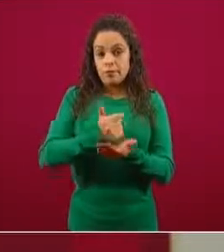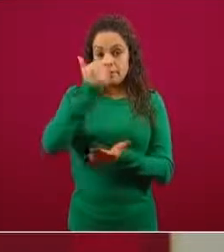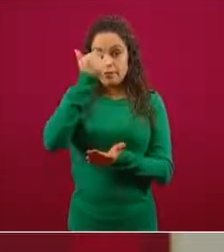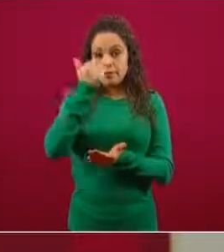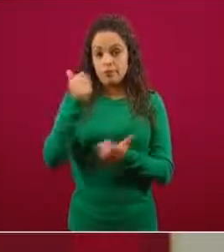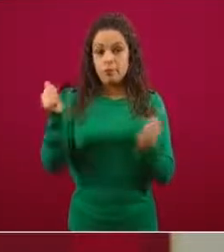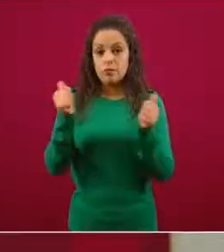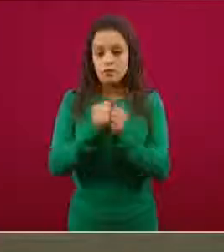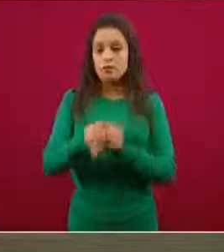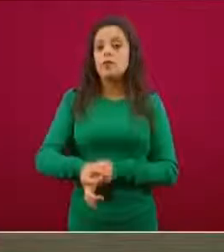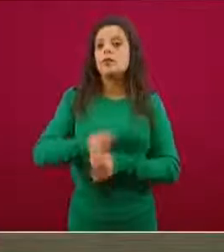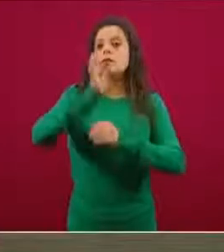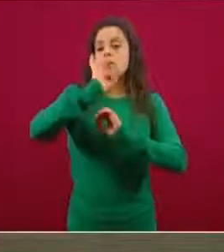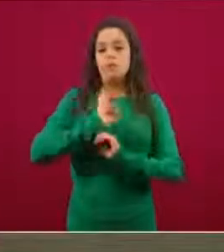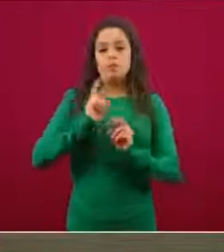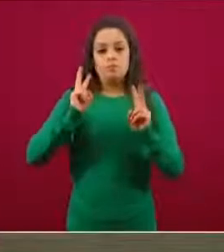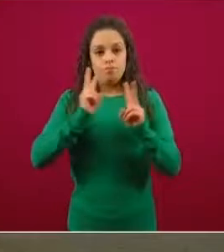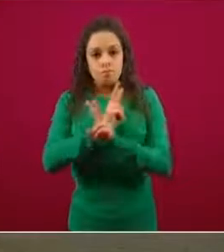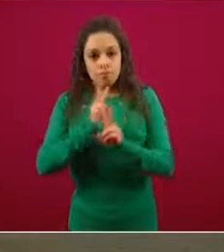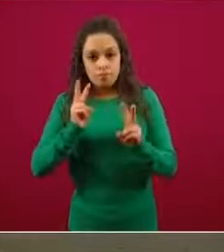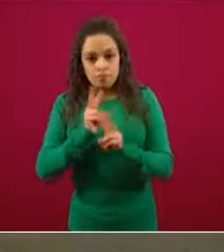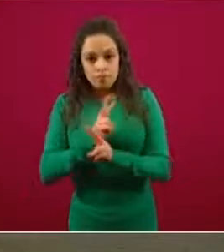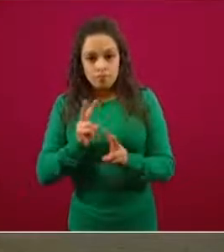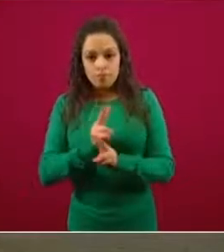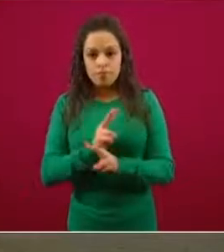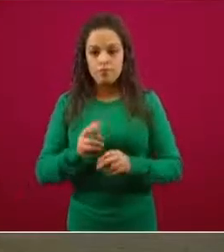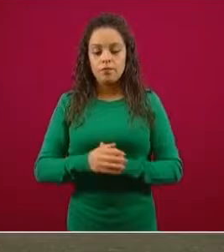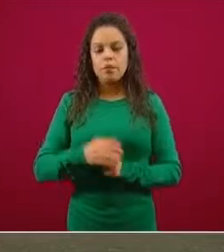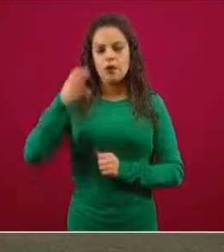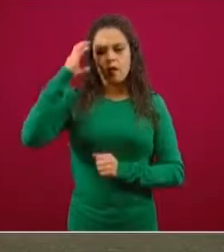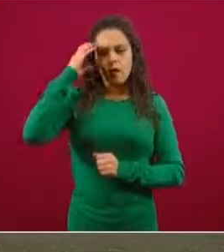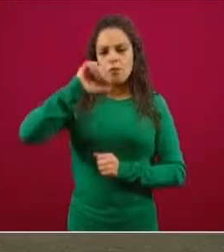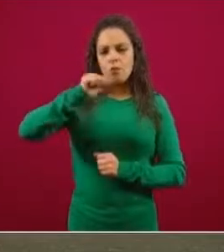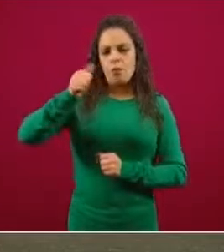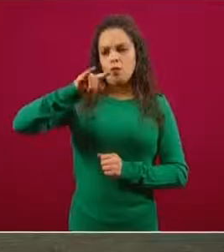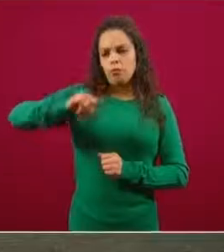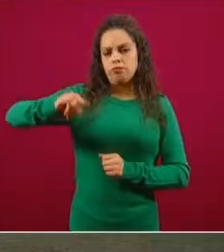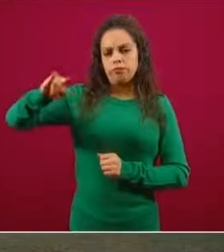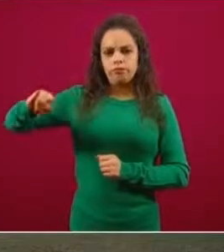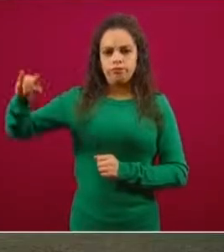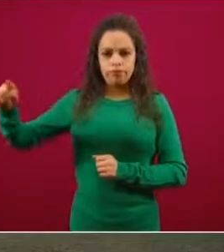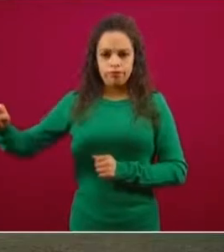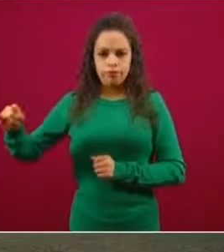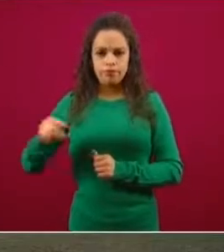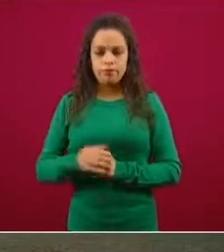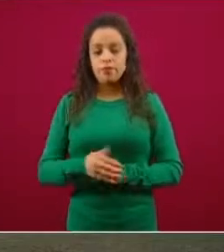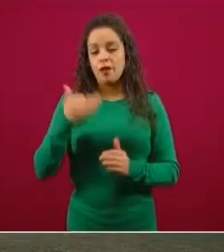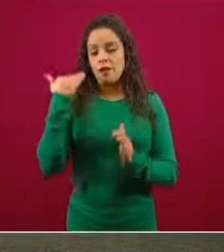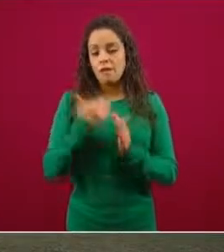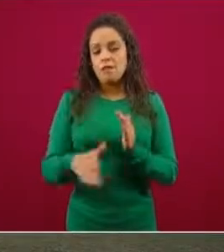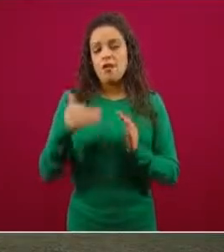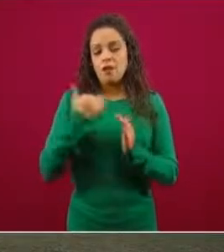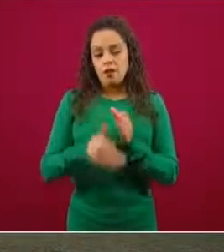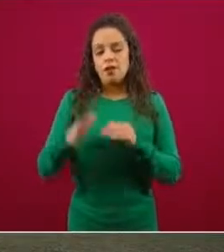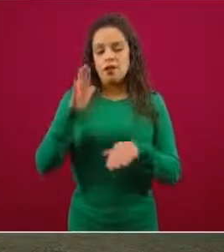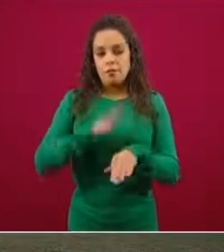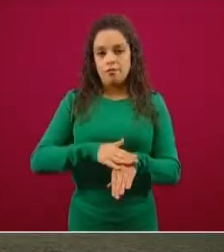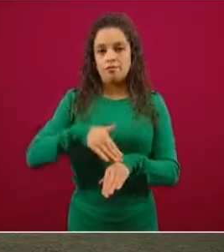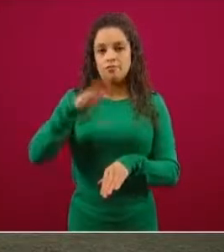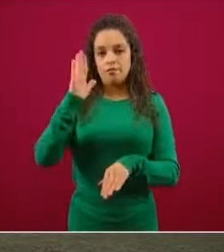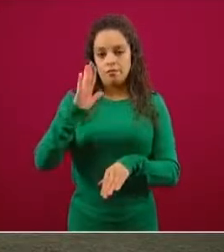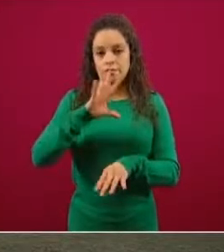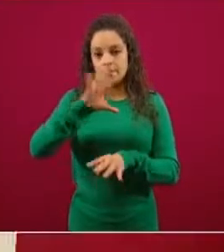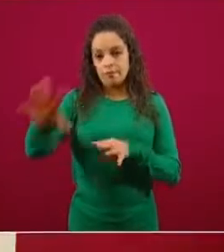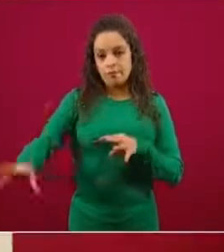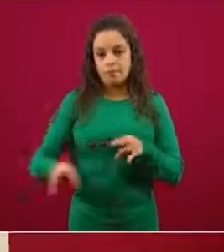o unidades con ventilador, además de otras camas hospitalarias, y todavía falta la incorporación del